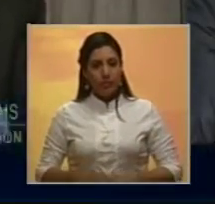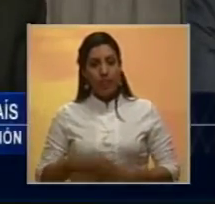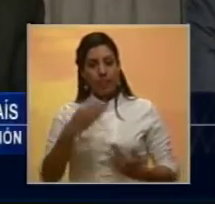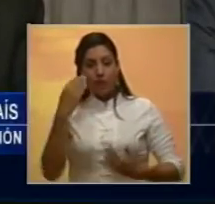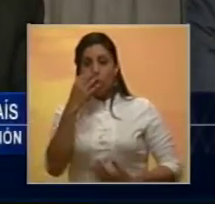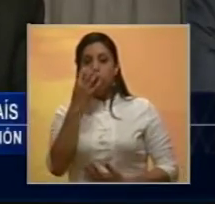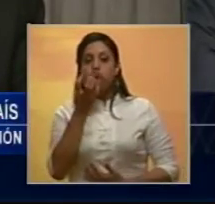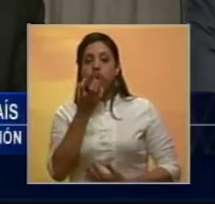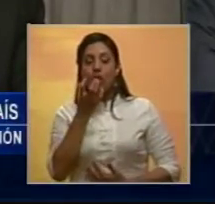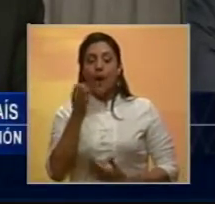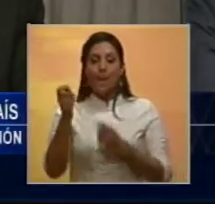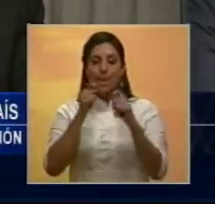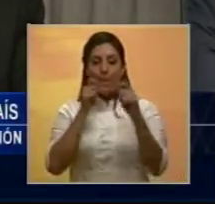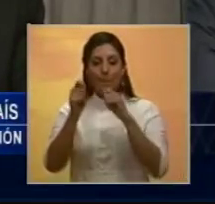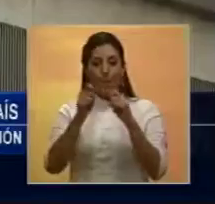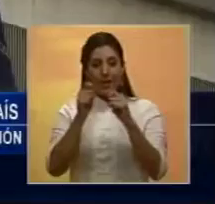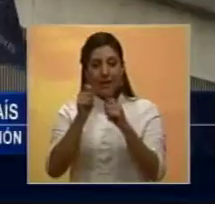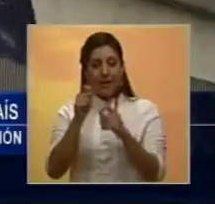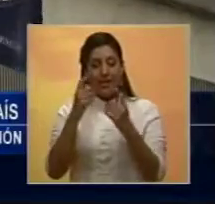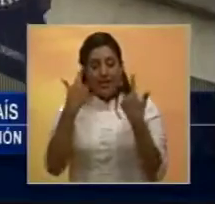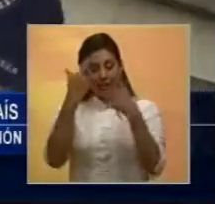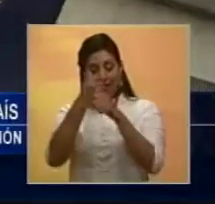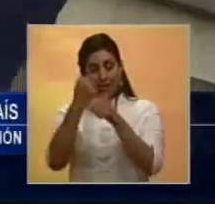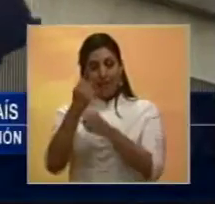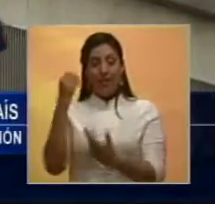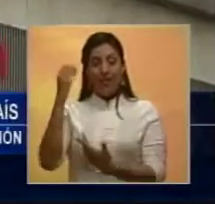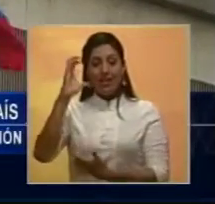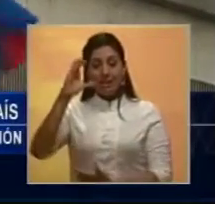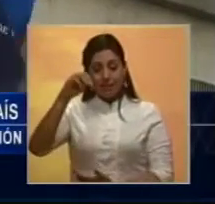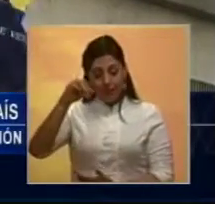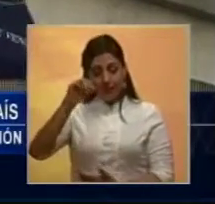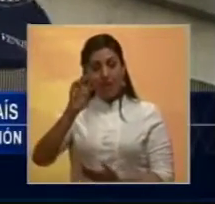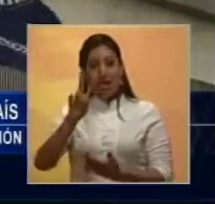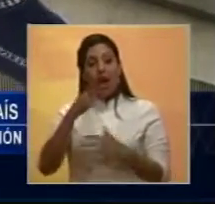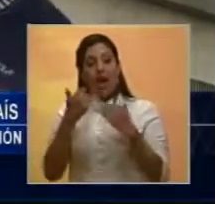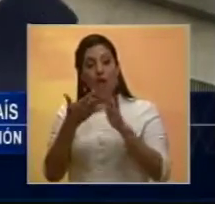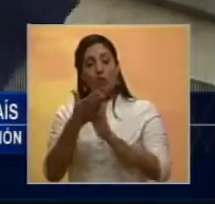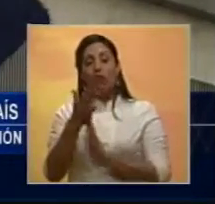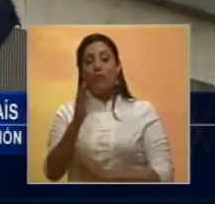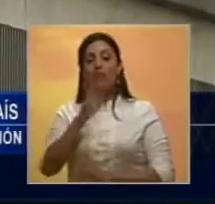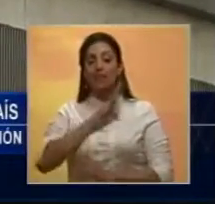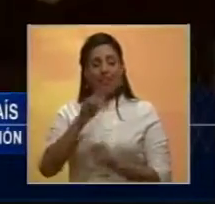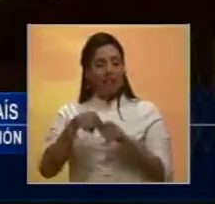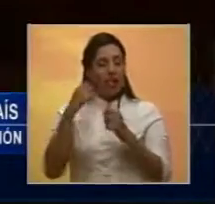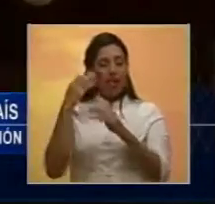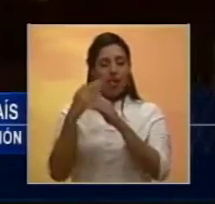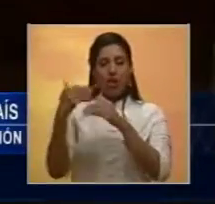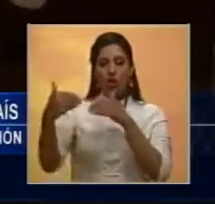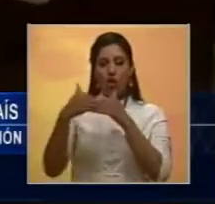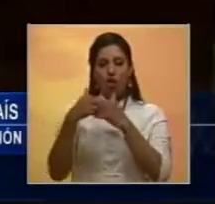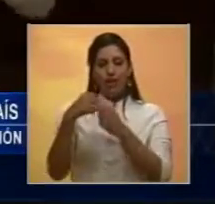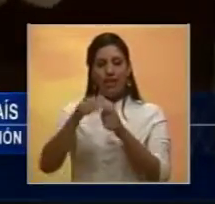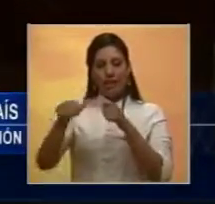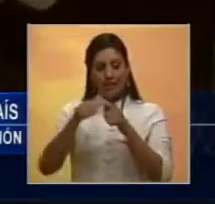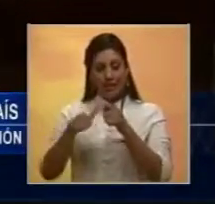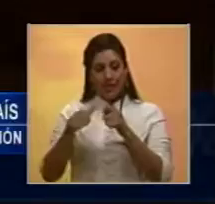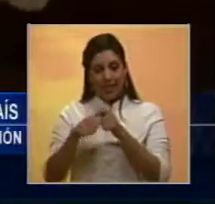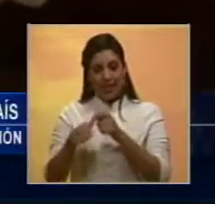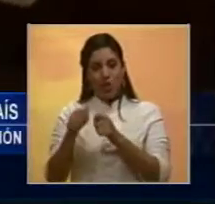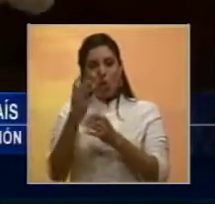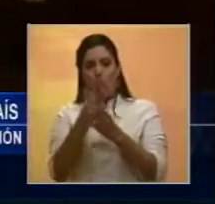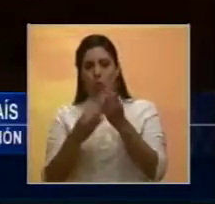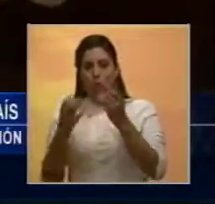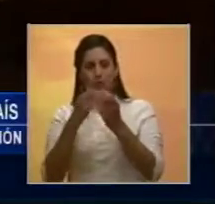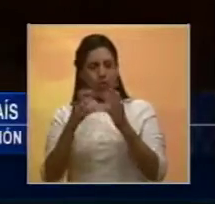Merentes aseguró en rueda de prensa desde el despacho de Carmelitas que la medida busca impedir que atenten de nuevo contra el signo monetario,